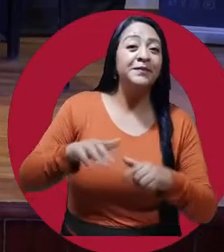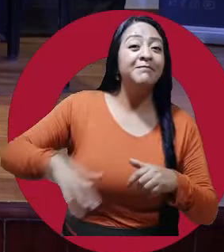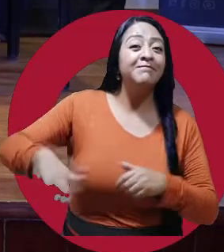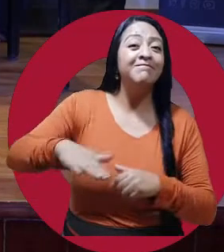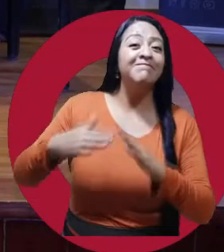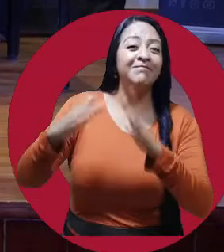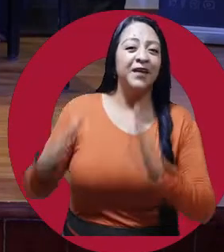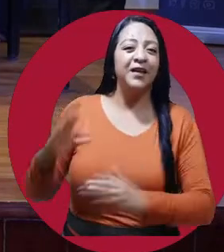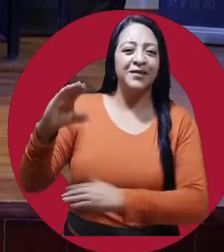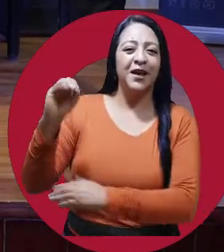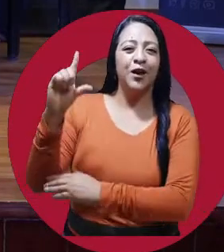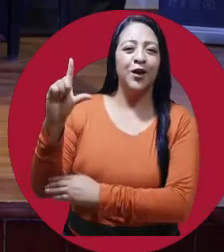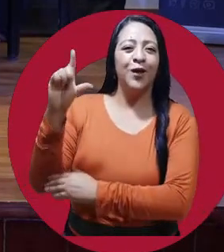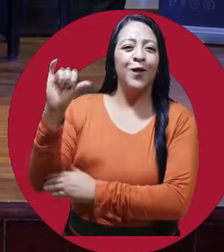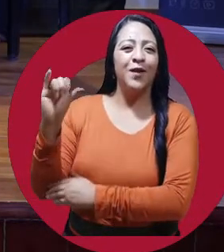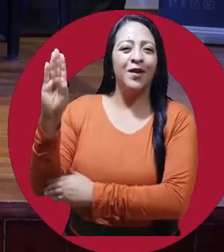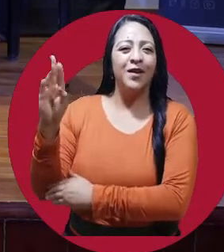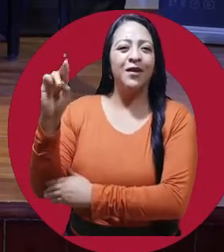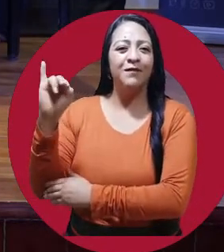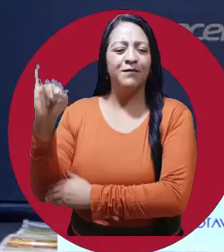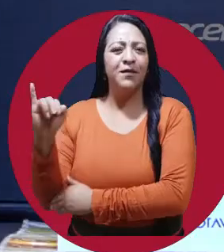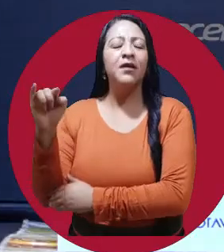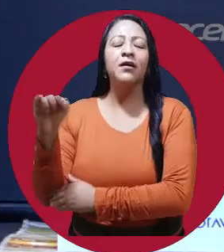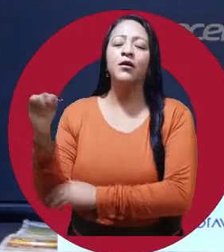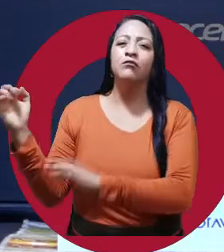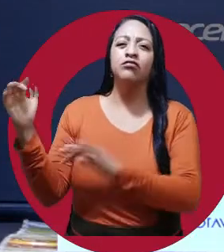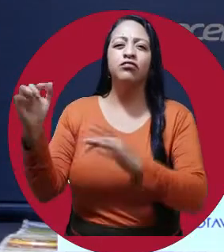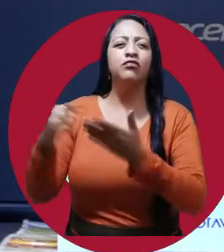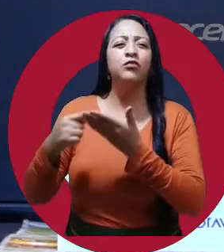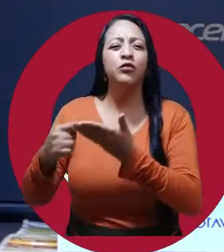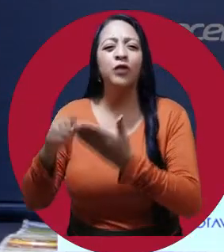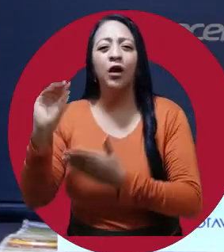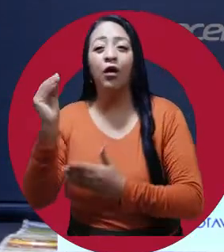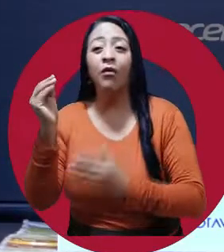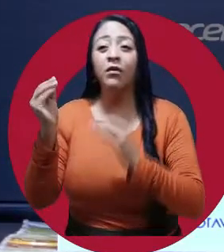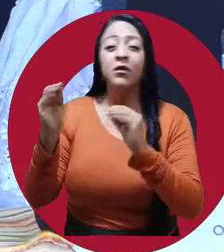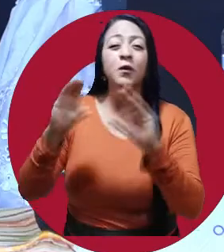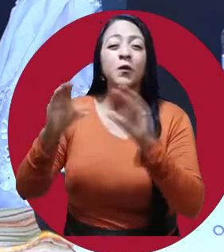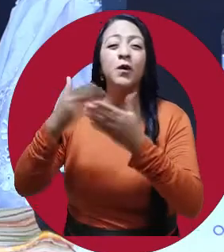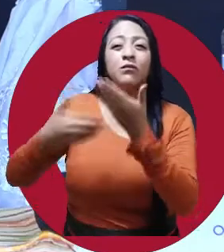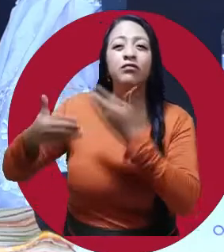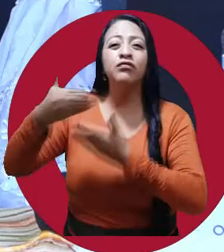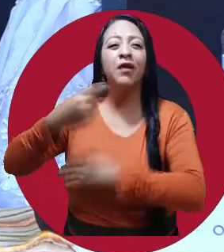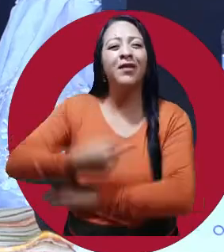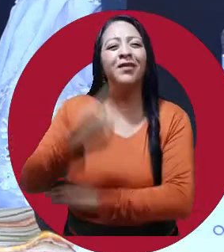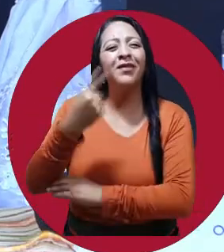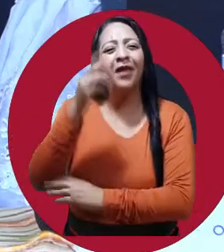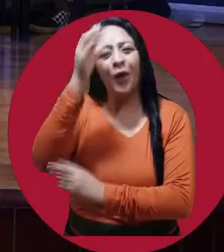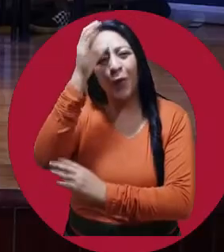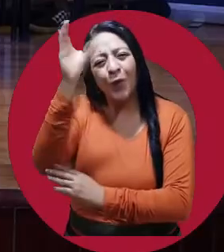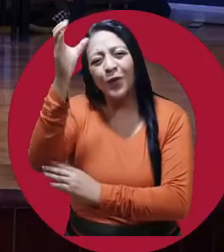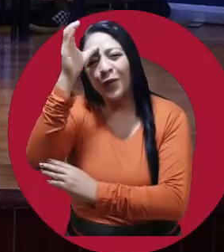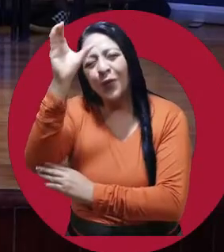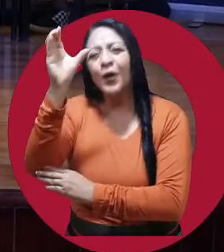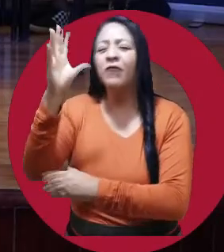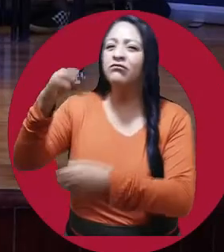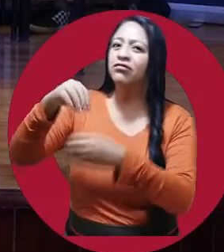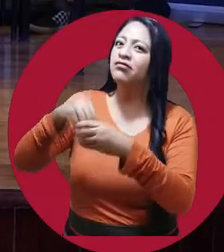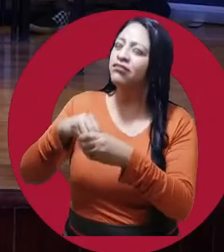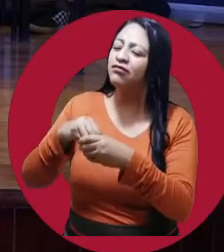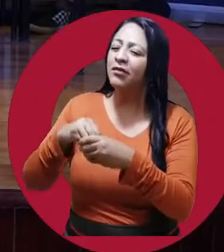Intercultural Comunitario Quintihuasi, la Casa del Colibrí, fue el escenario propicio para realizar el conversatorio juvenil por el Día de la Interculturalidad